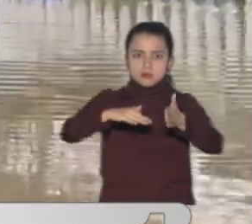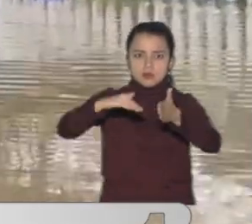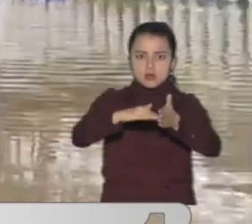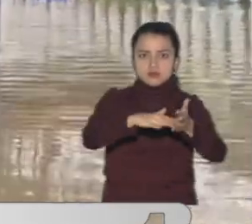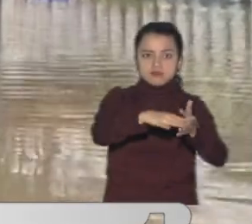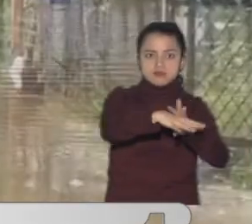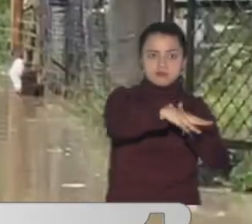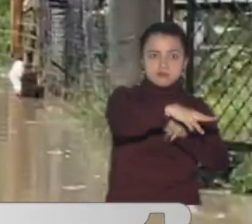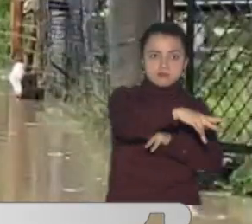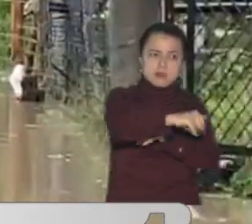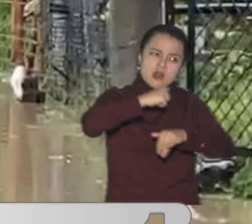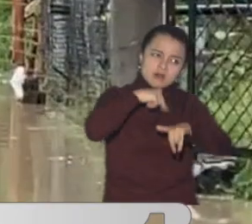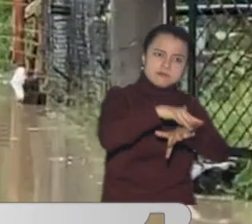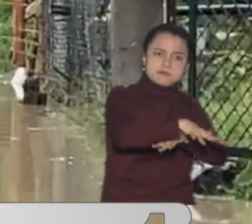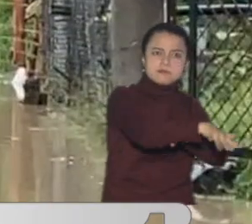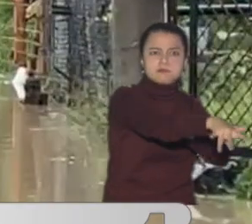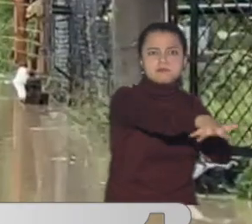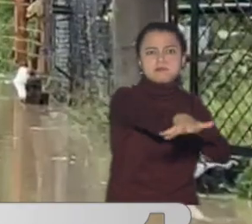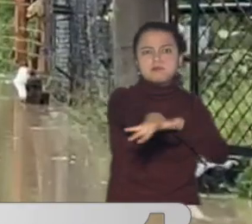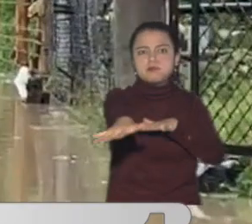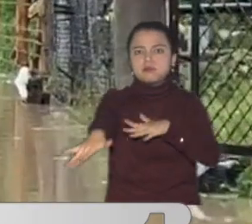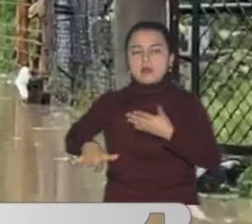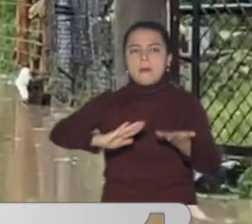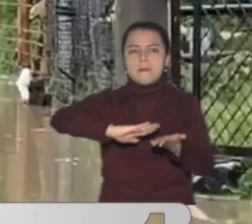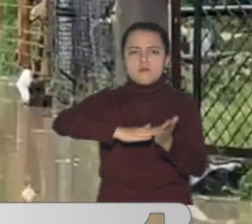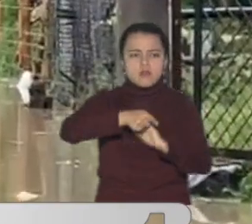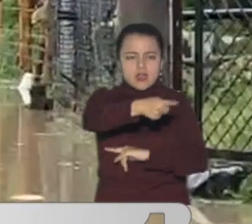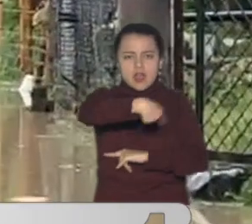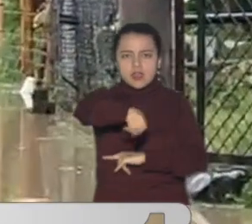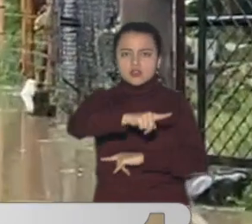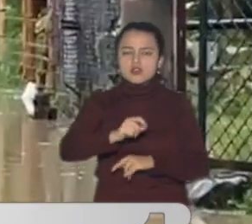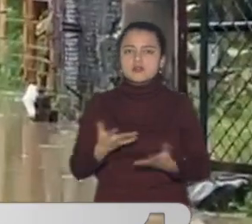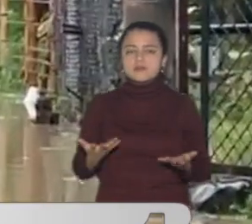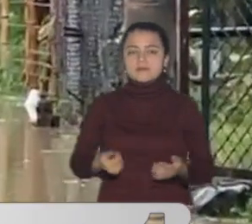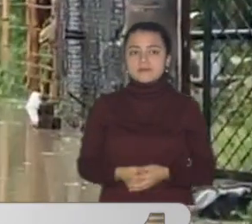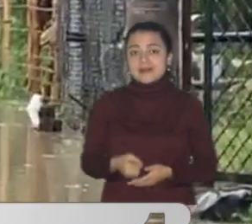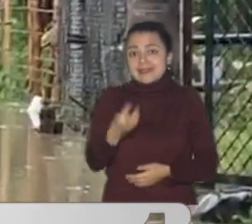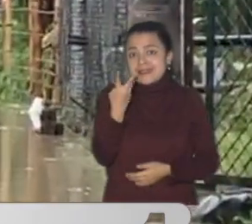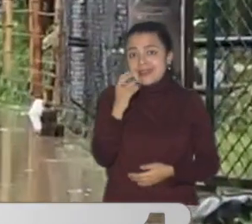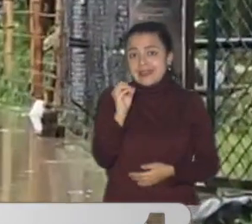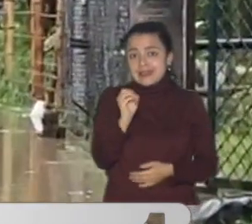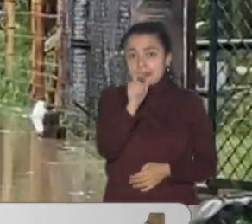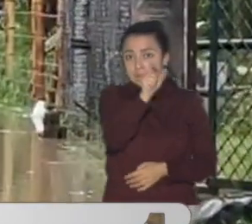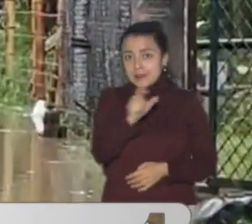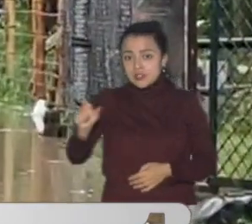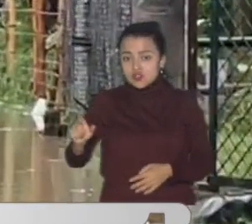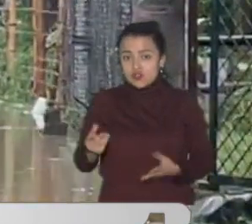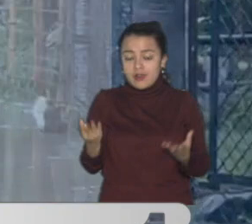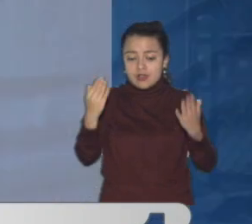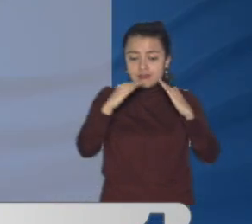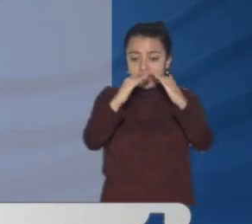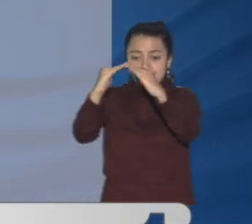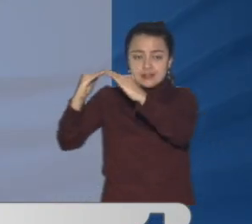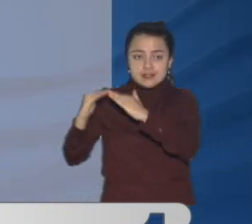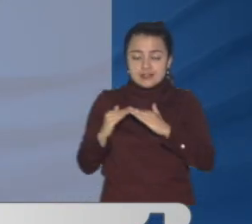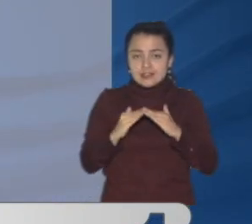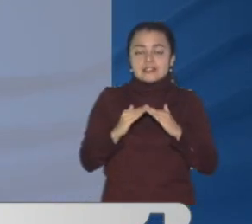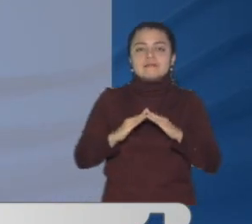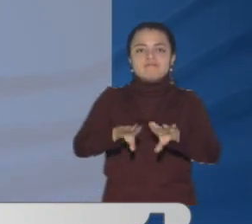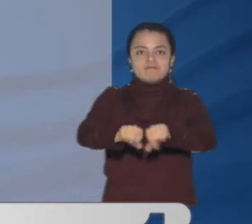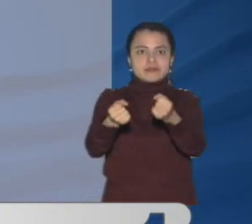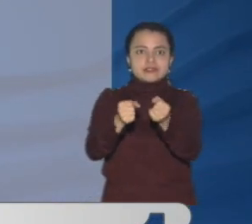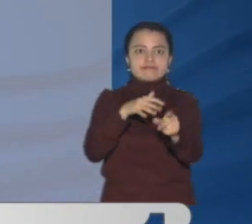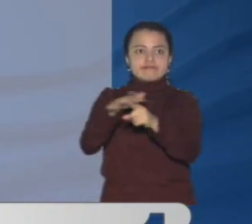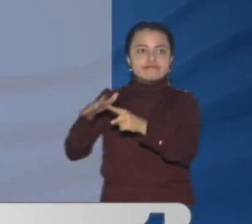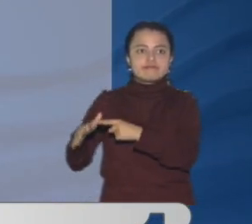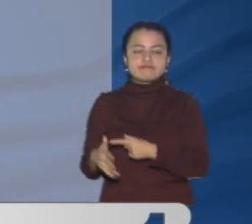del municipio de Florida. Varios cultivos de caña, junto a más de 30 viviendas, quedaron completamente inundados y con el pasar de las horas la emergencia se